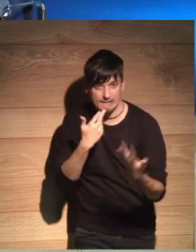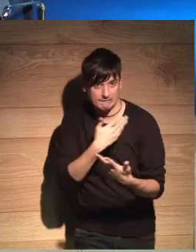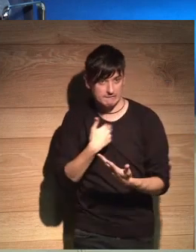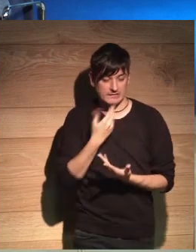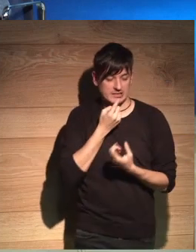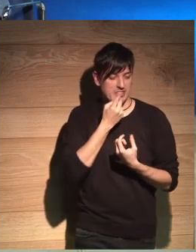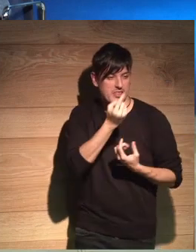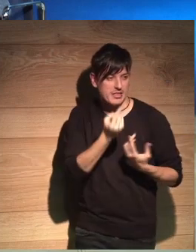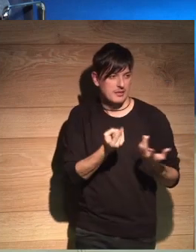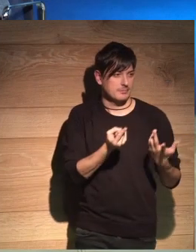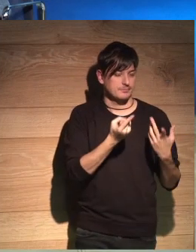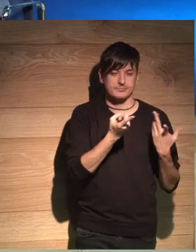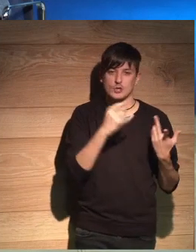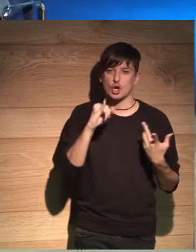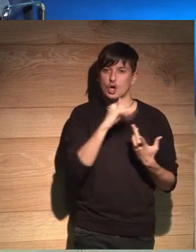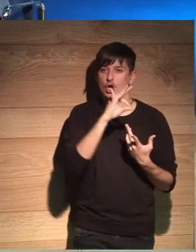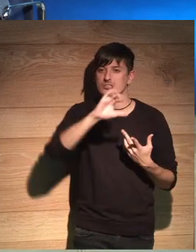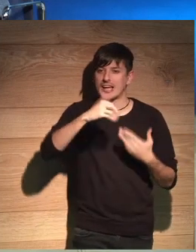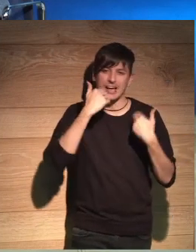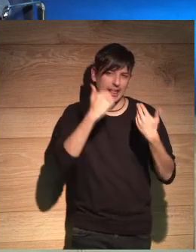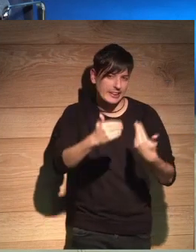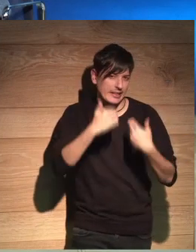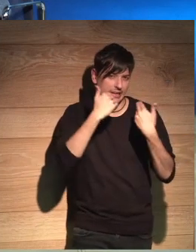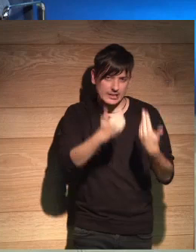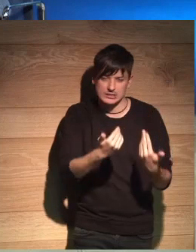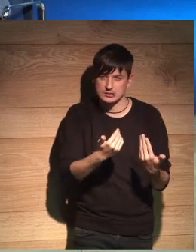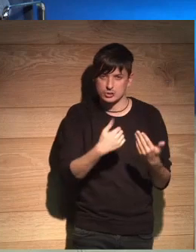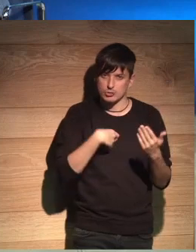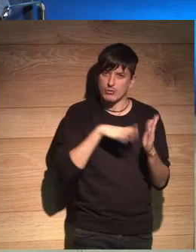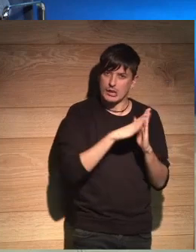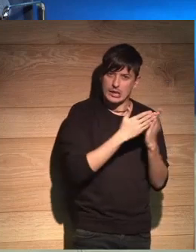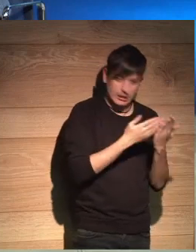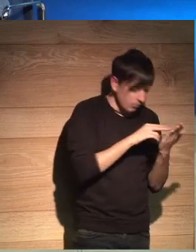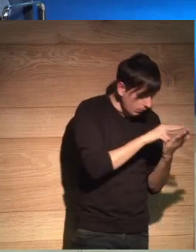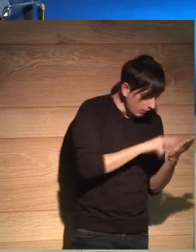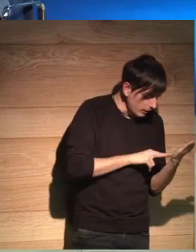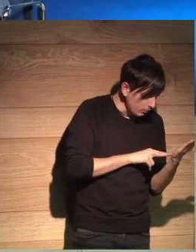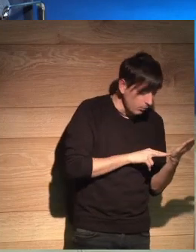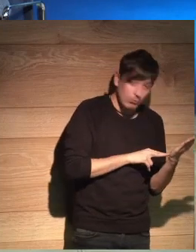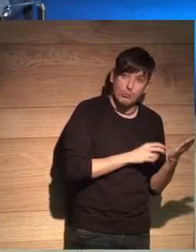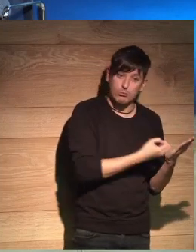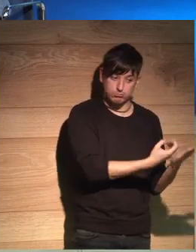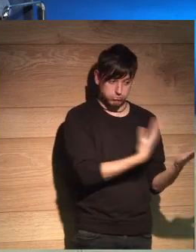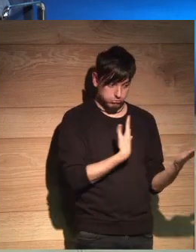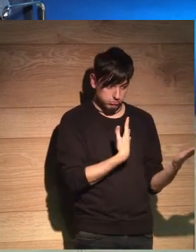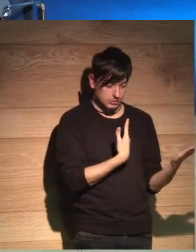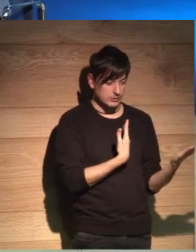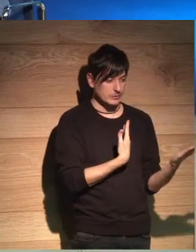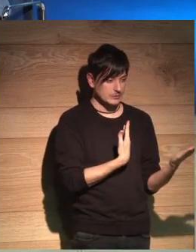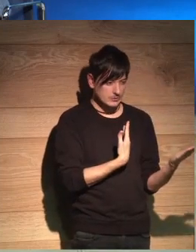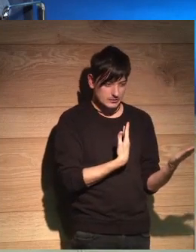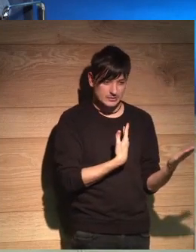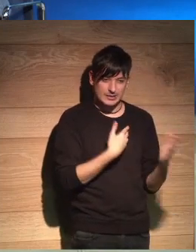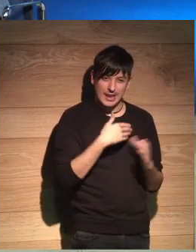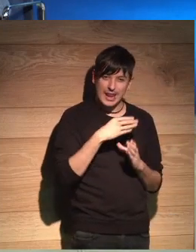dice, José, gracias a haber leído lo que tú me has contado, esa crema que